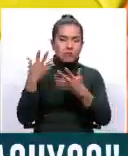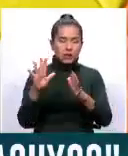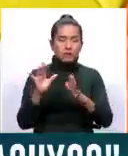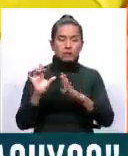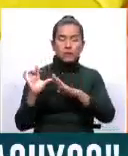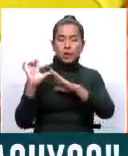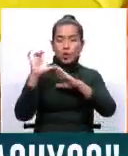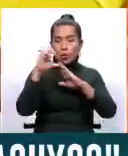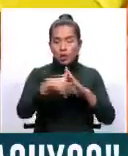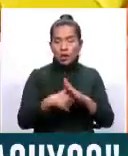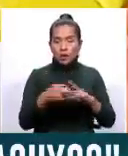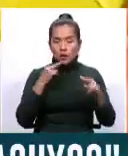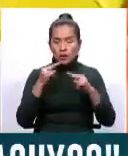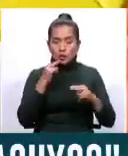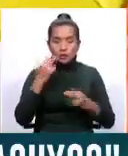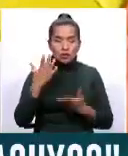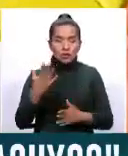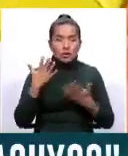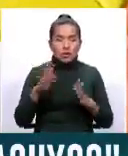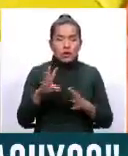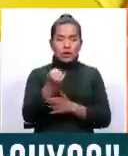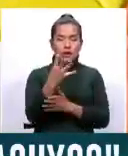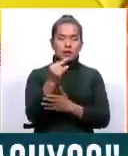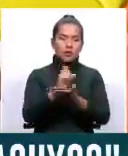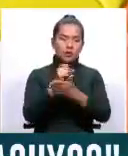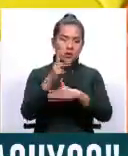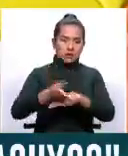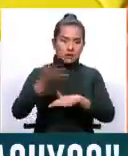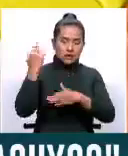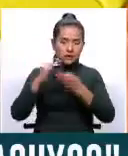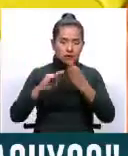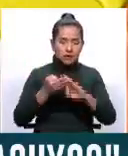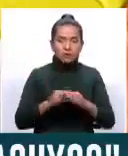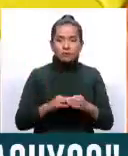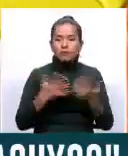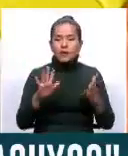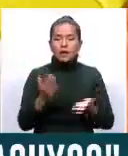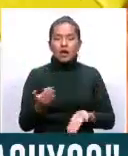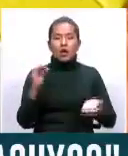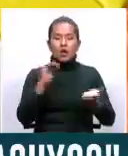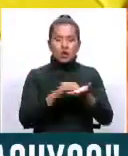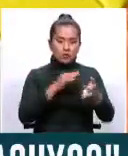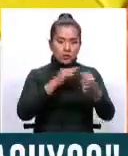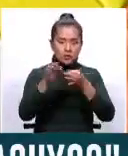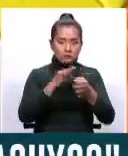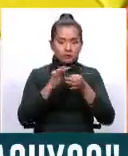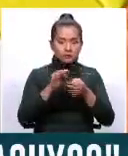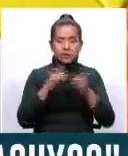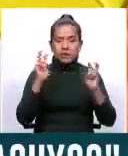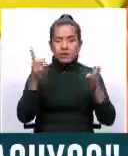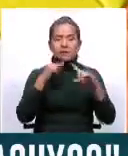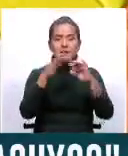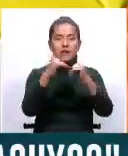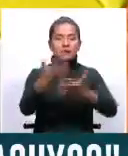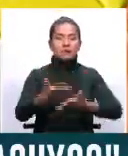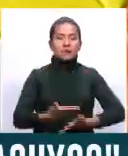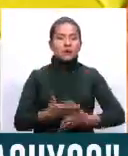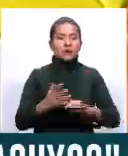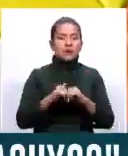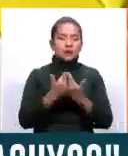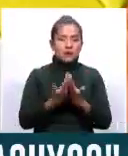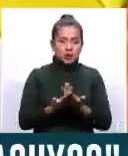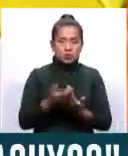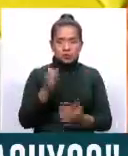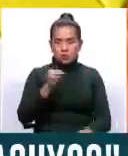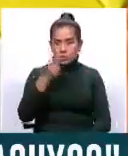Luego de esta nota, que es del 14 de septiembre, reitero la invitación, como se puede